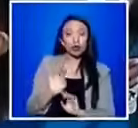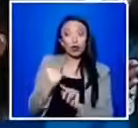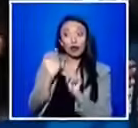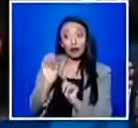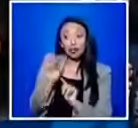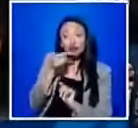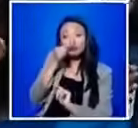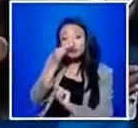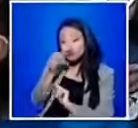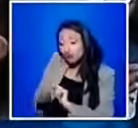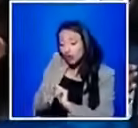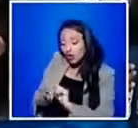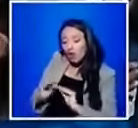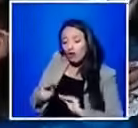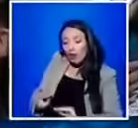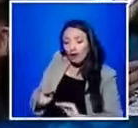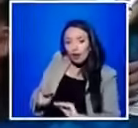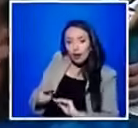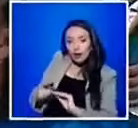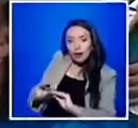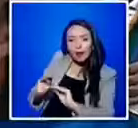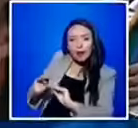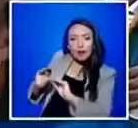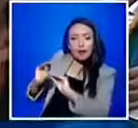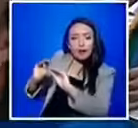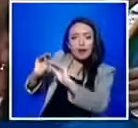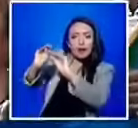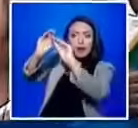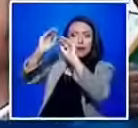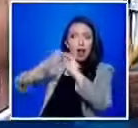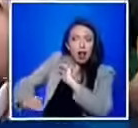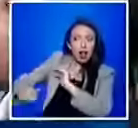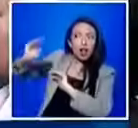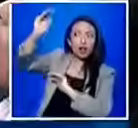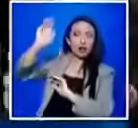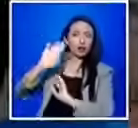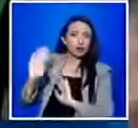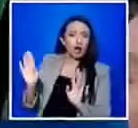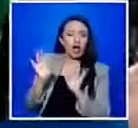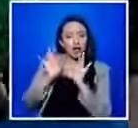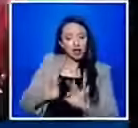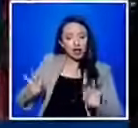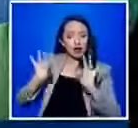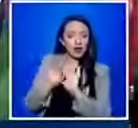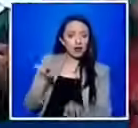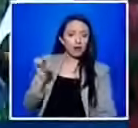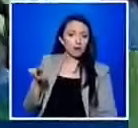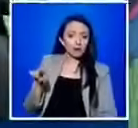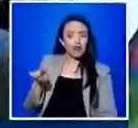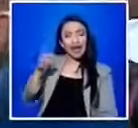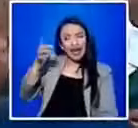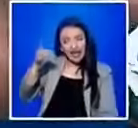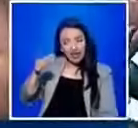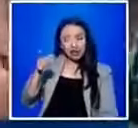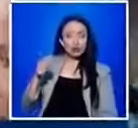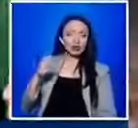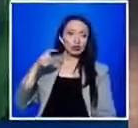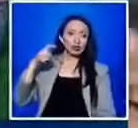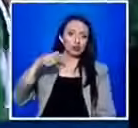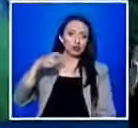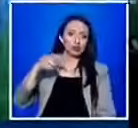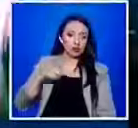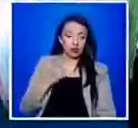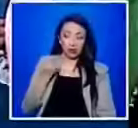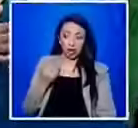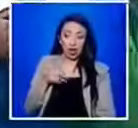desde muy pequeños se los vaya formando y se vaya inculcando estos valores. Es fundamental, es necesario y es algo que ahora